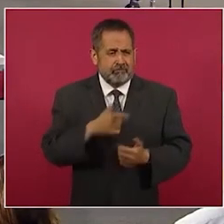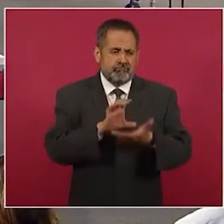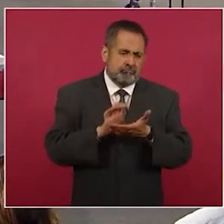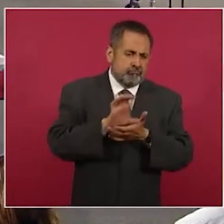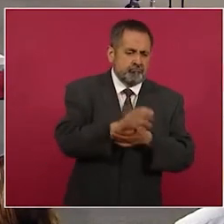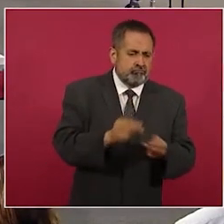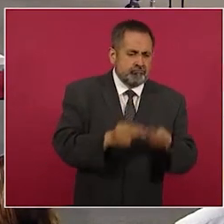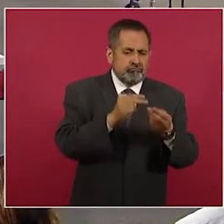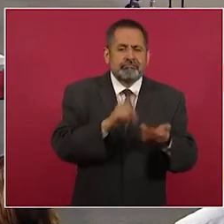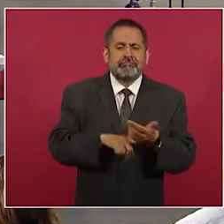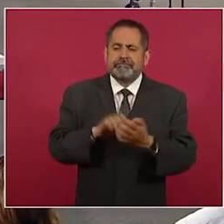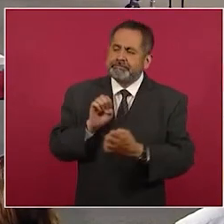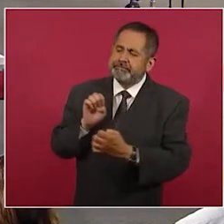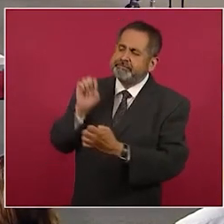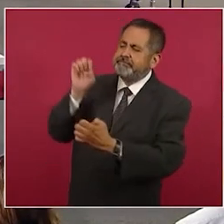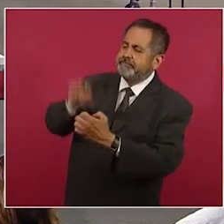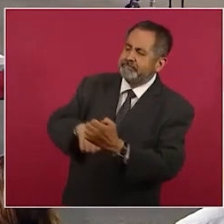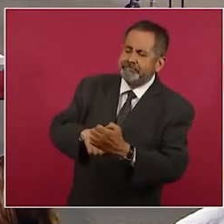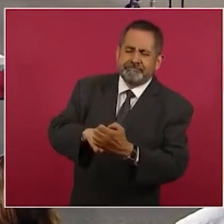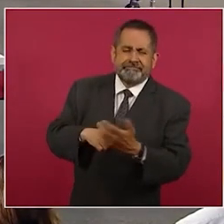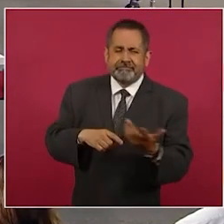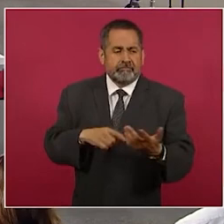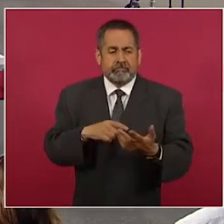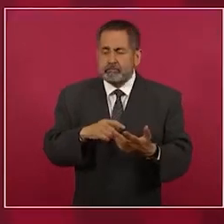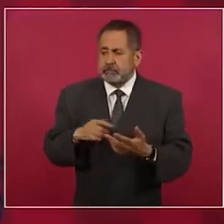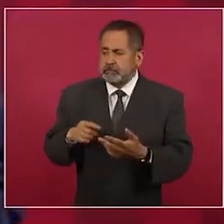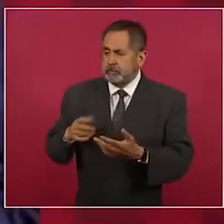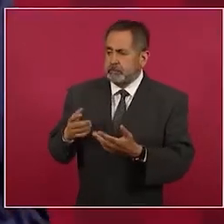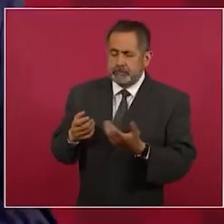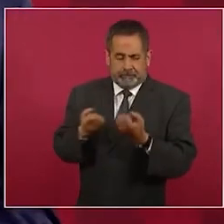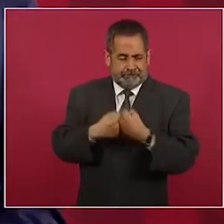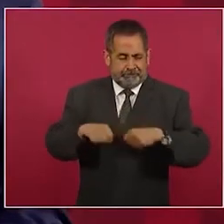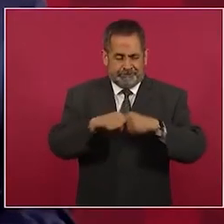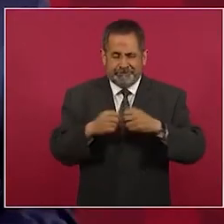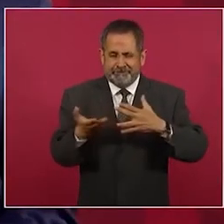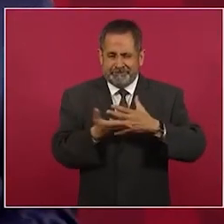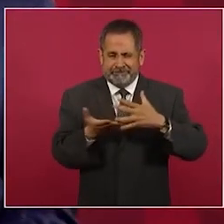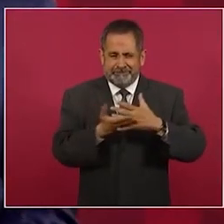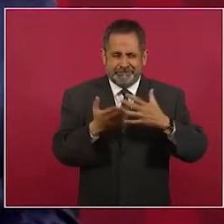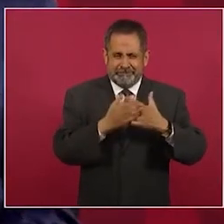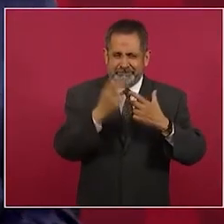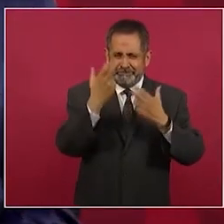invirtieron, engañaron, o vendieron las acciones,